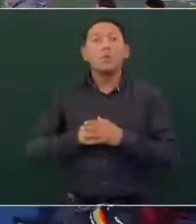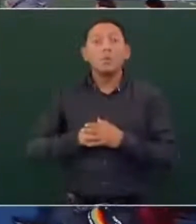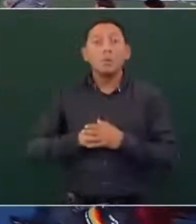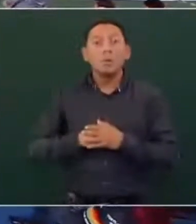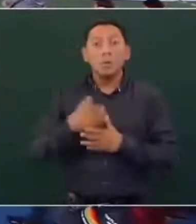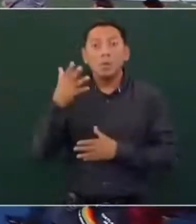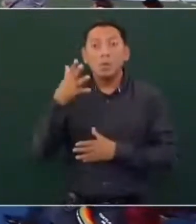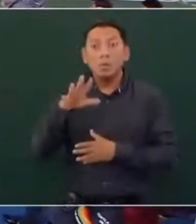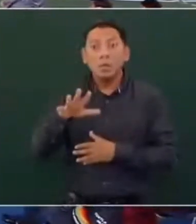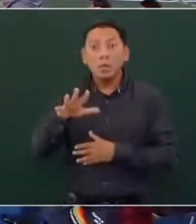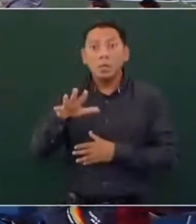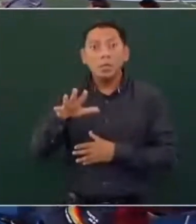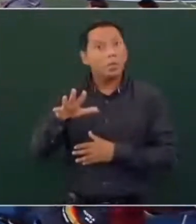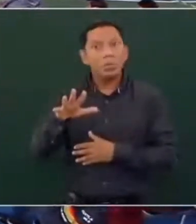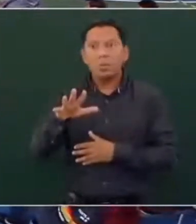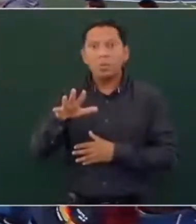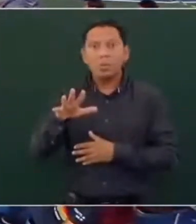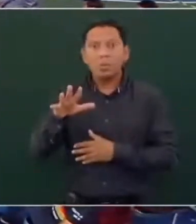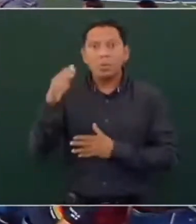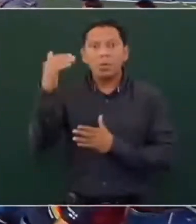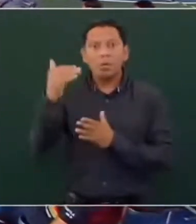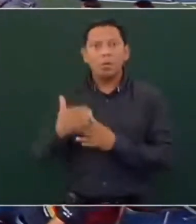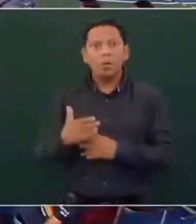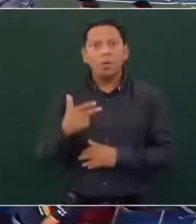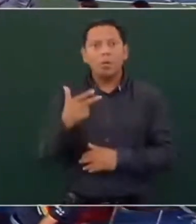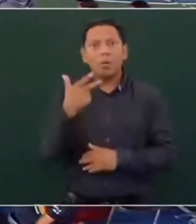en vez de 10, teníamos 8 millones.